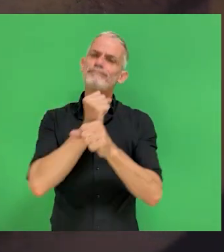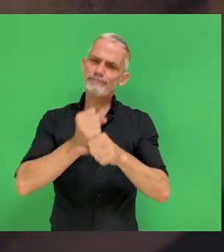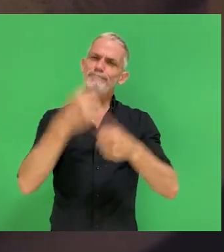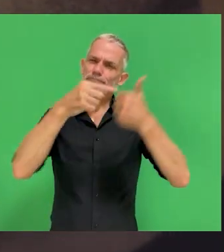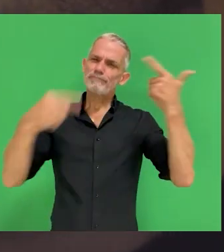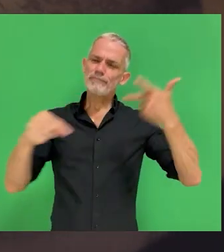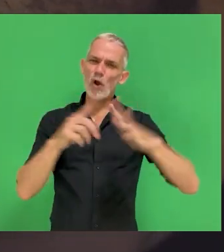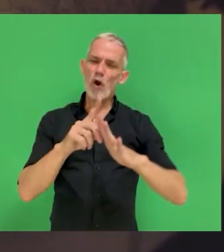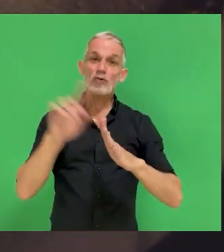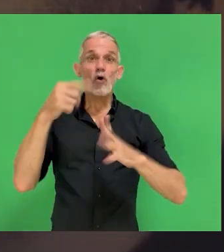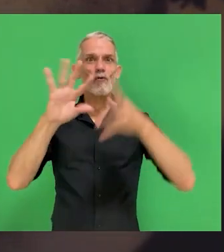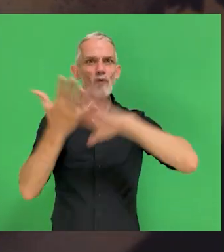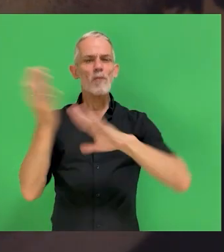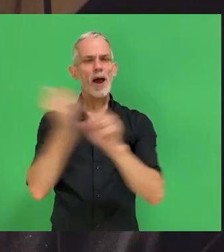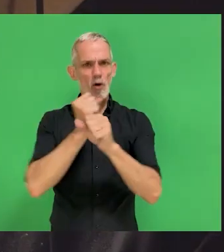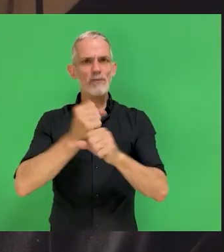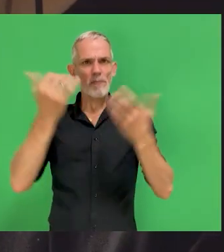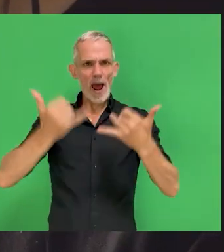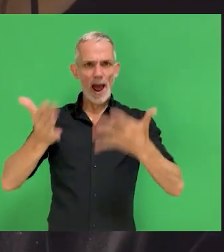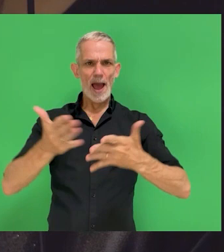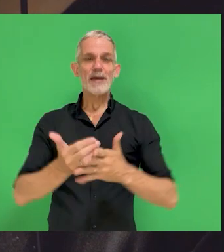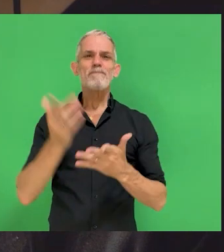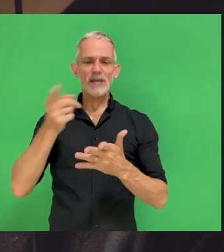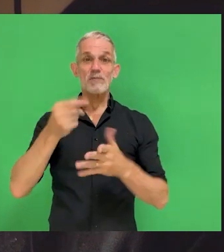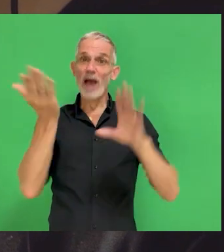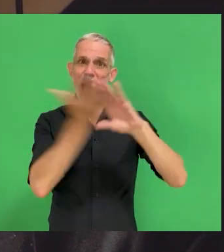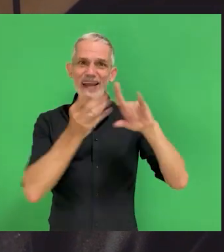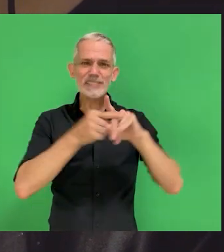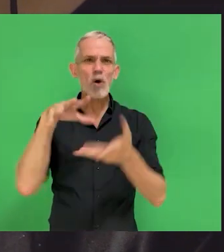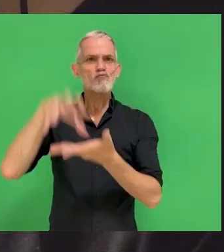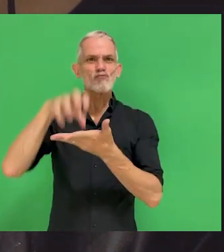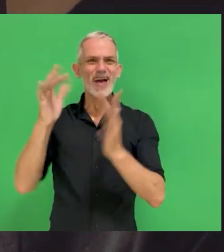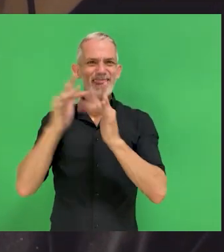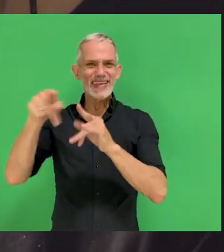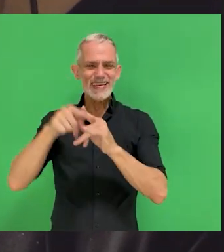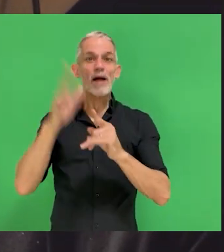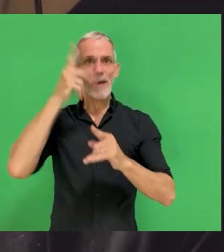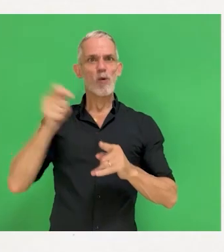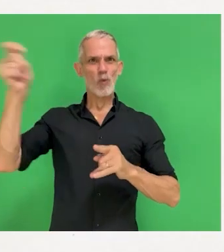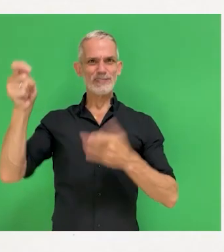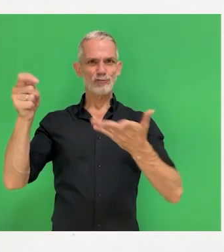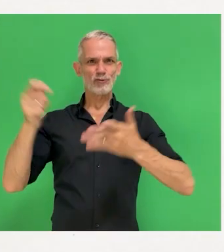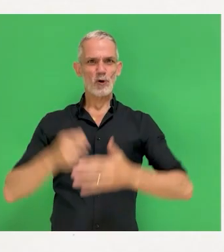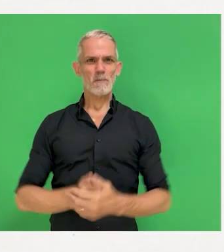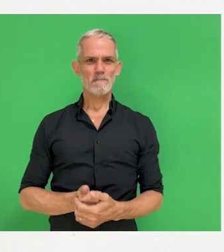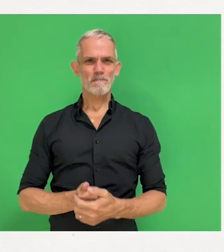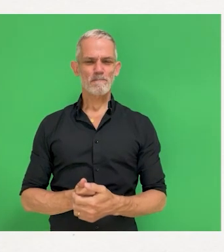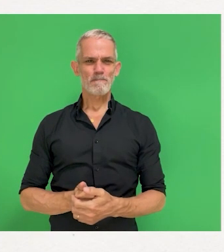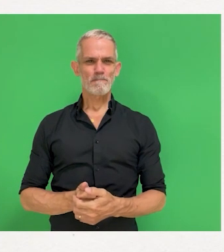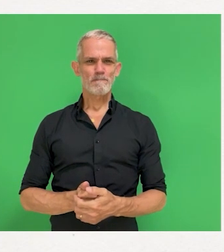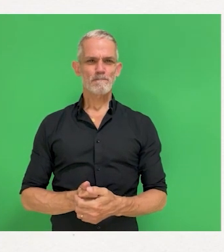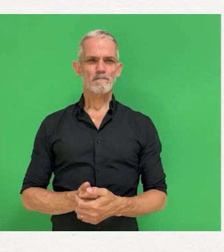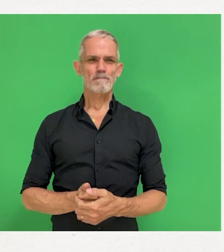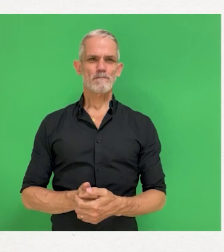cosas. Otra forma de confirmar. Ese fue otro archivo digital que usamos mucho en el juicio también. Texto en inglés de